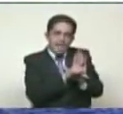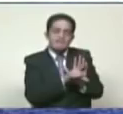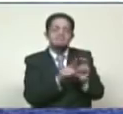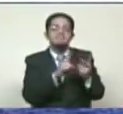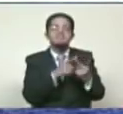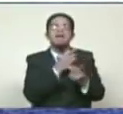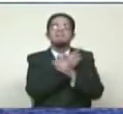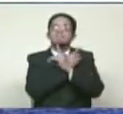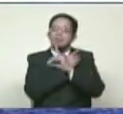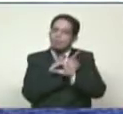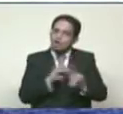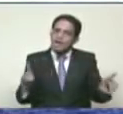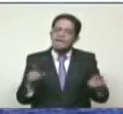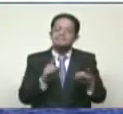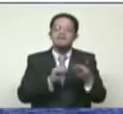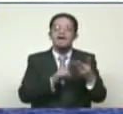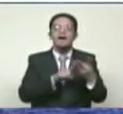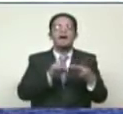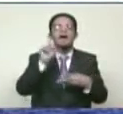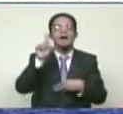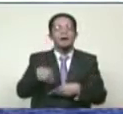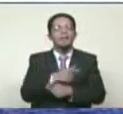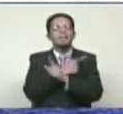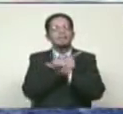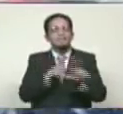libertad de Venezuela.